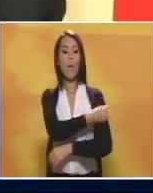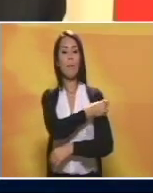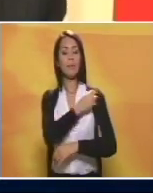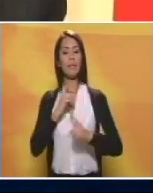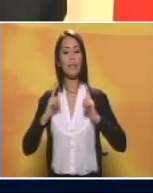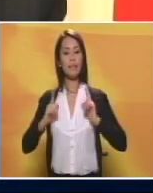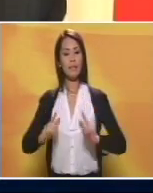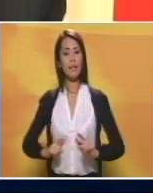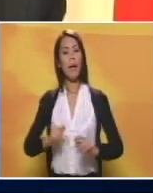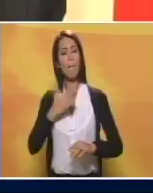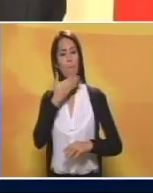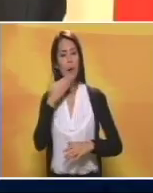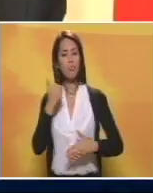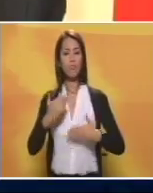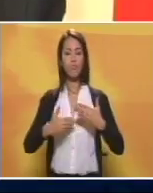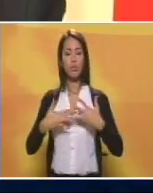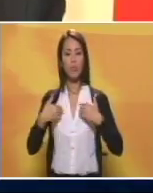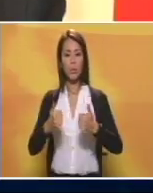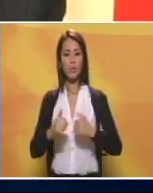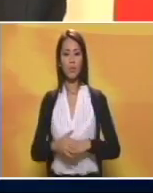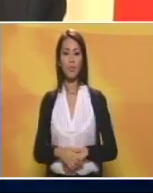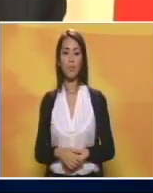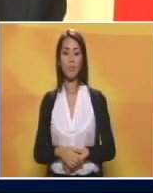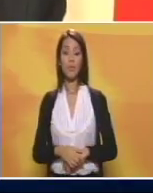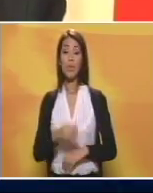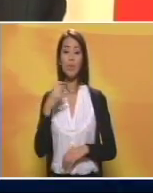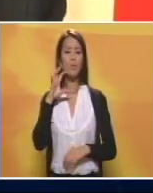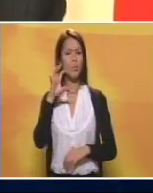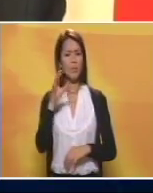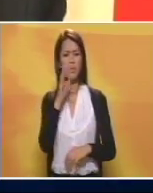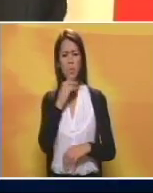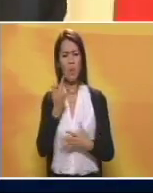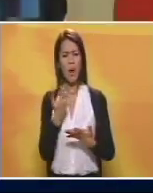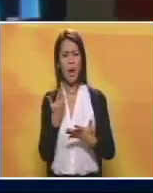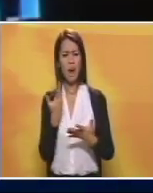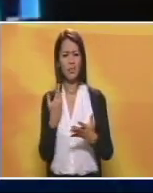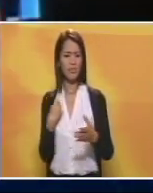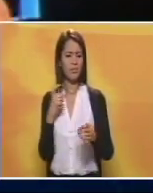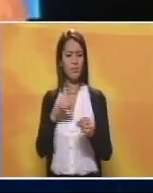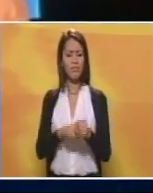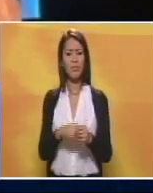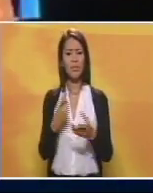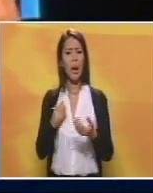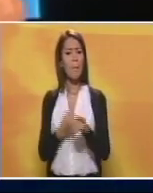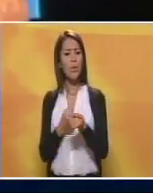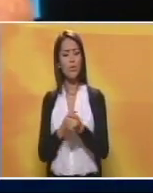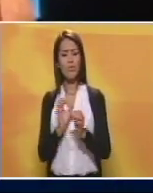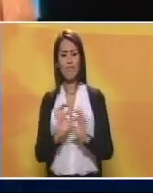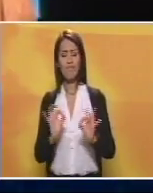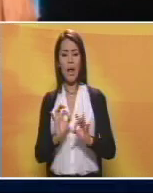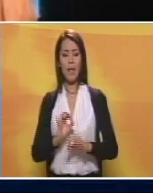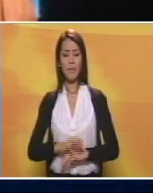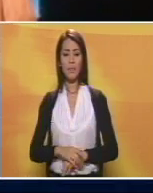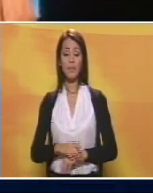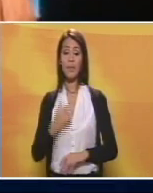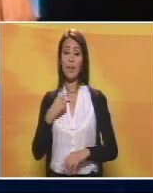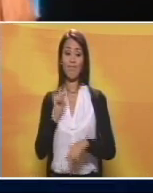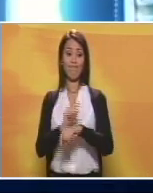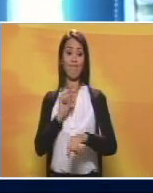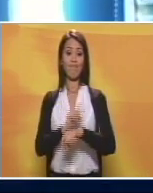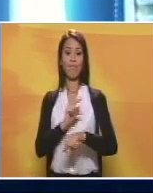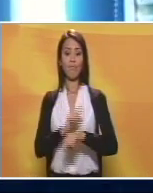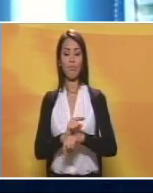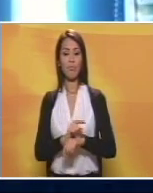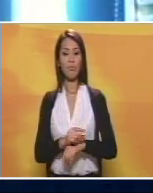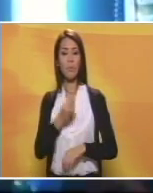aunque con mejoría. El diplomático reiteró que su país no tenía motivos para la intoxicación y sugirió que las acusaciones podrían ser de beneficio